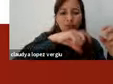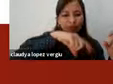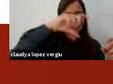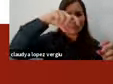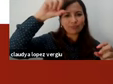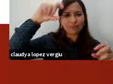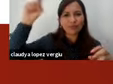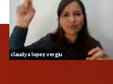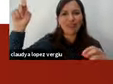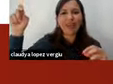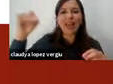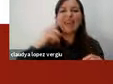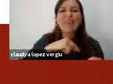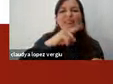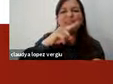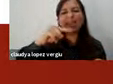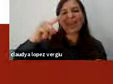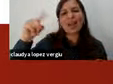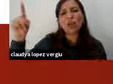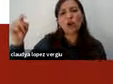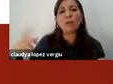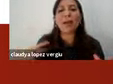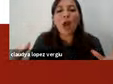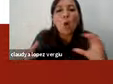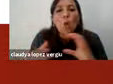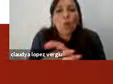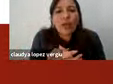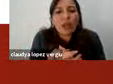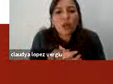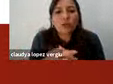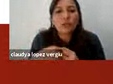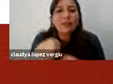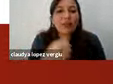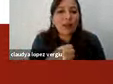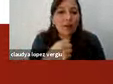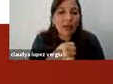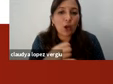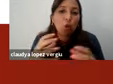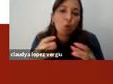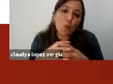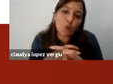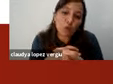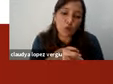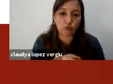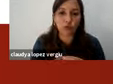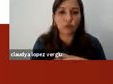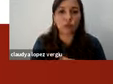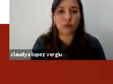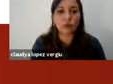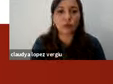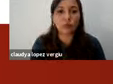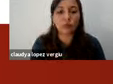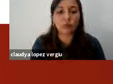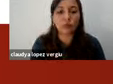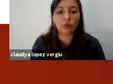pueda eso invitarlos a trabajar alianzas estratégicas para que en conjunto podamos promover y visibilizar